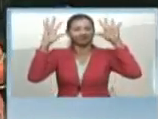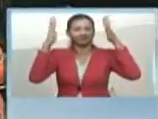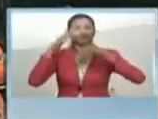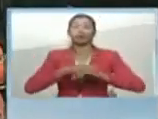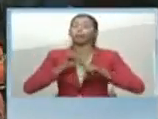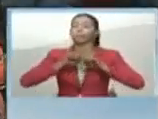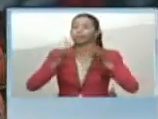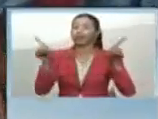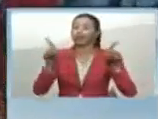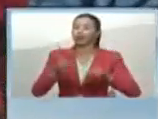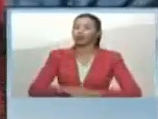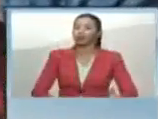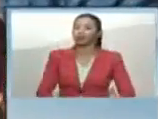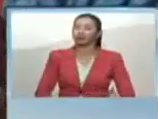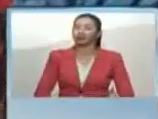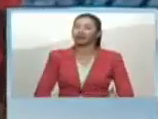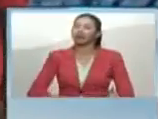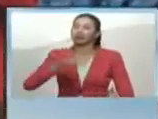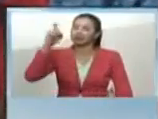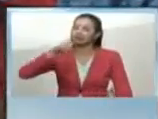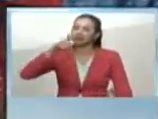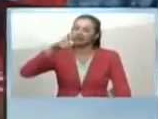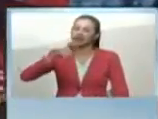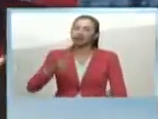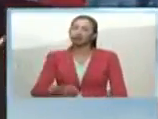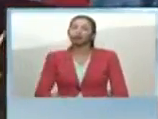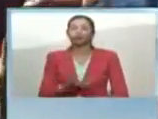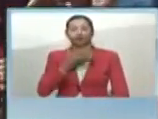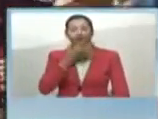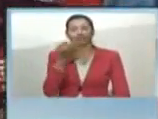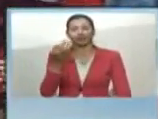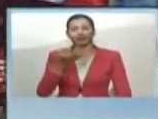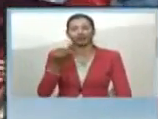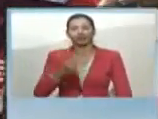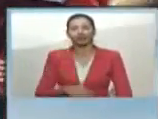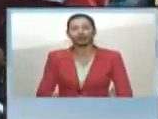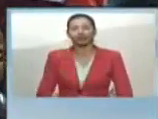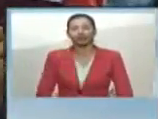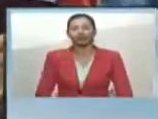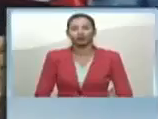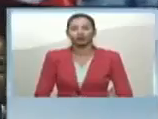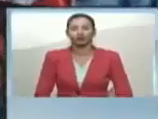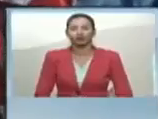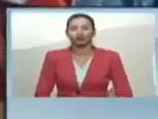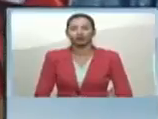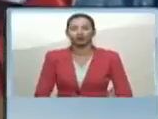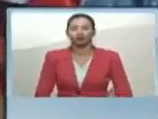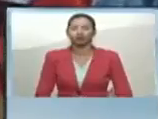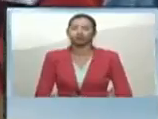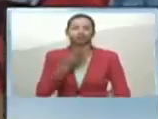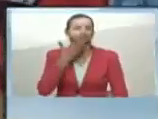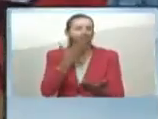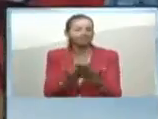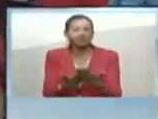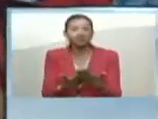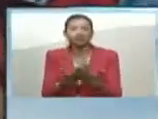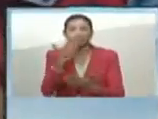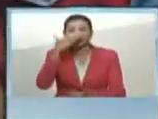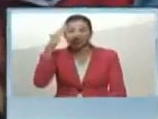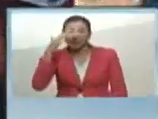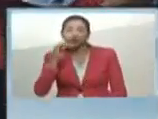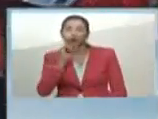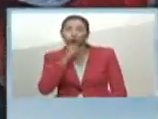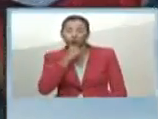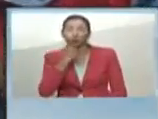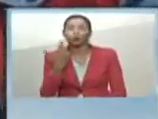Pero que necesitamos de verdad, que es un clamor del adulto mayor,